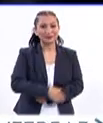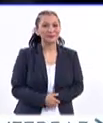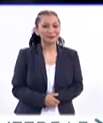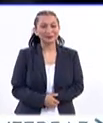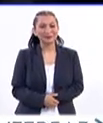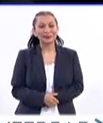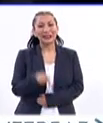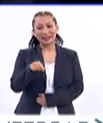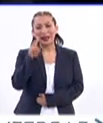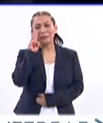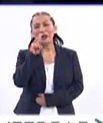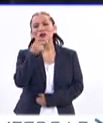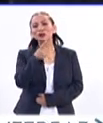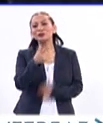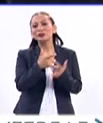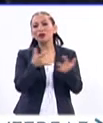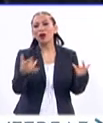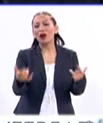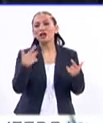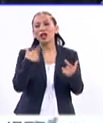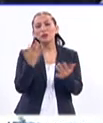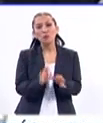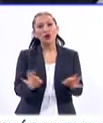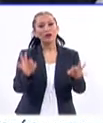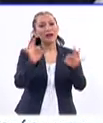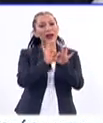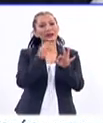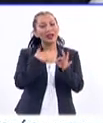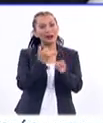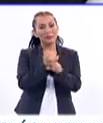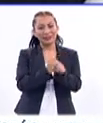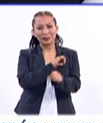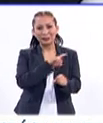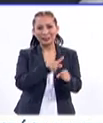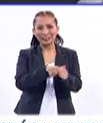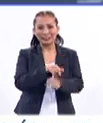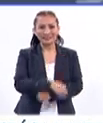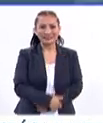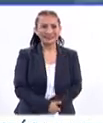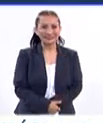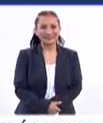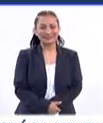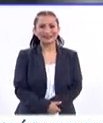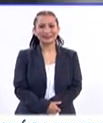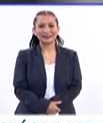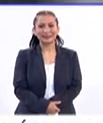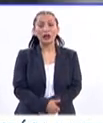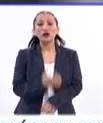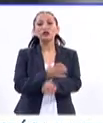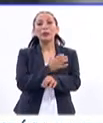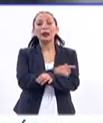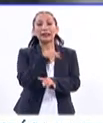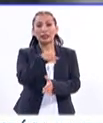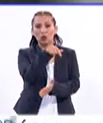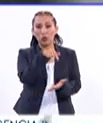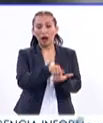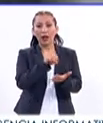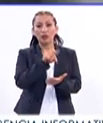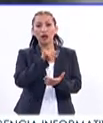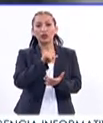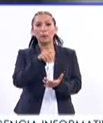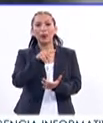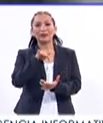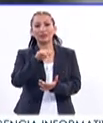país. Quédate a ver su historia y su trascendencia en nuestro reportaje del día. Nos acompaña en el estudio